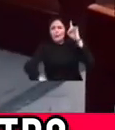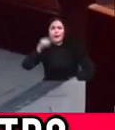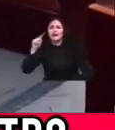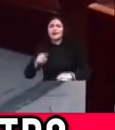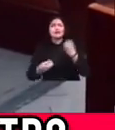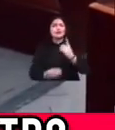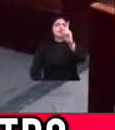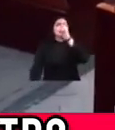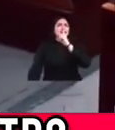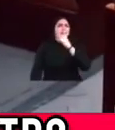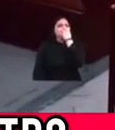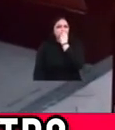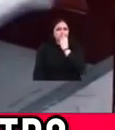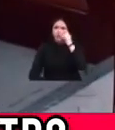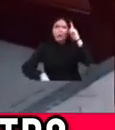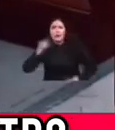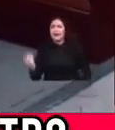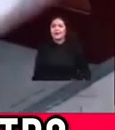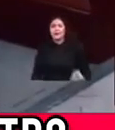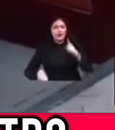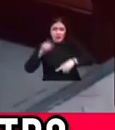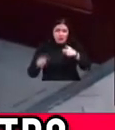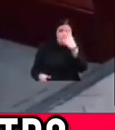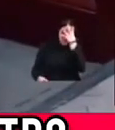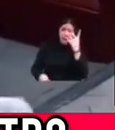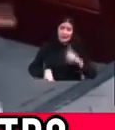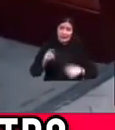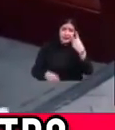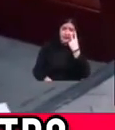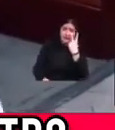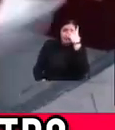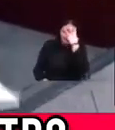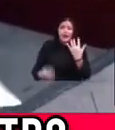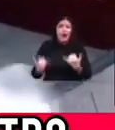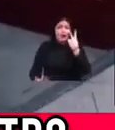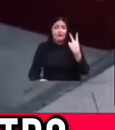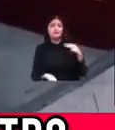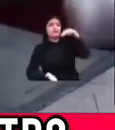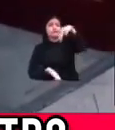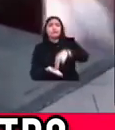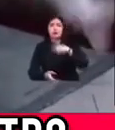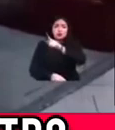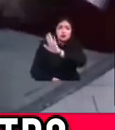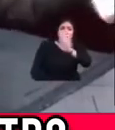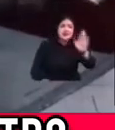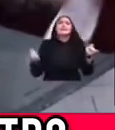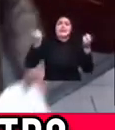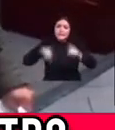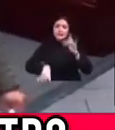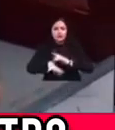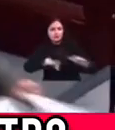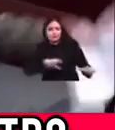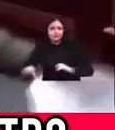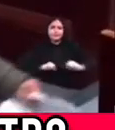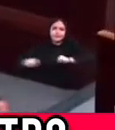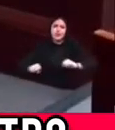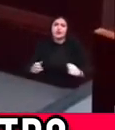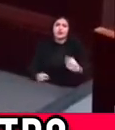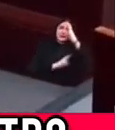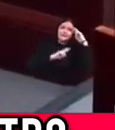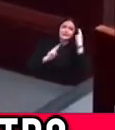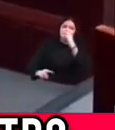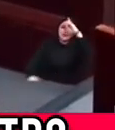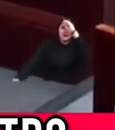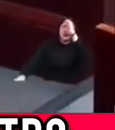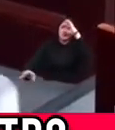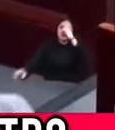podemos estar en silencio. No les da pena mirándolo aquí, pronunciarme. Ustedes también tienen que hacerlo. Respeten a los soldados